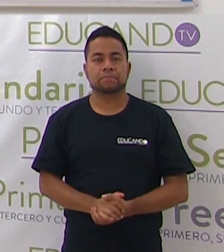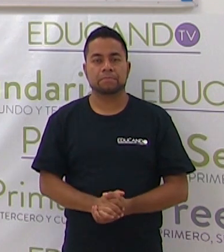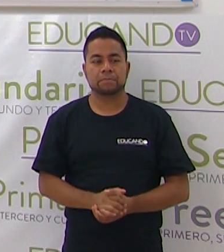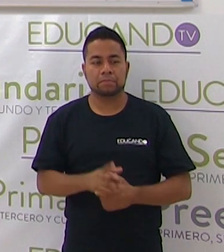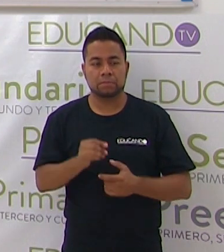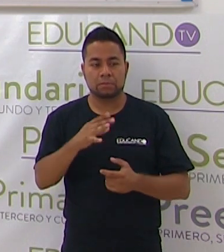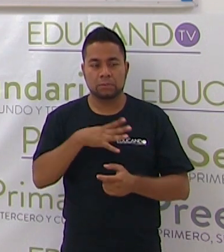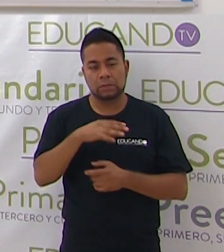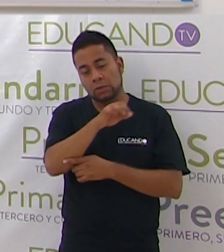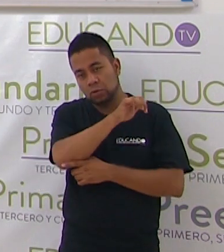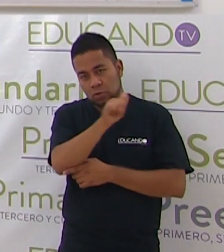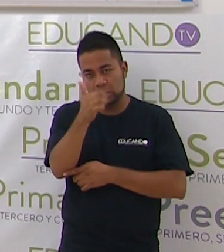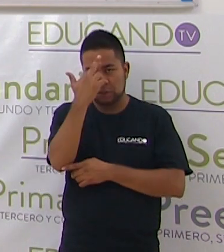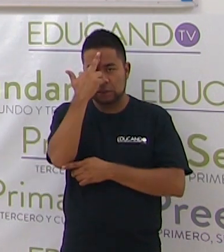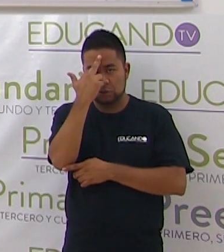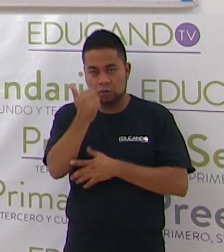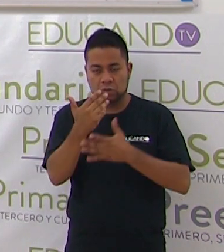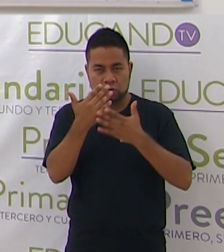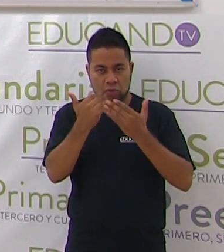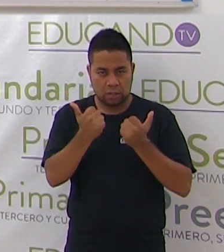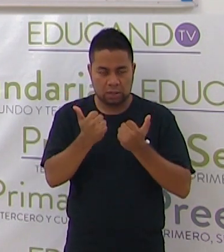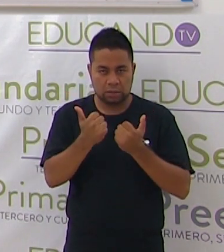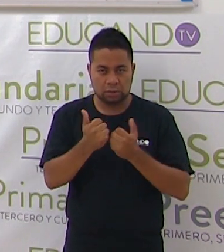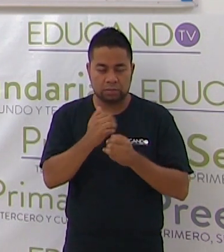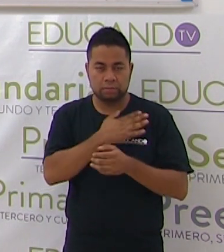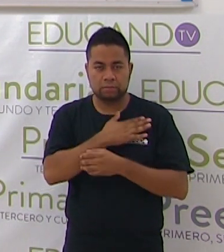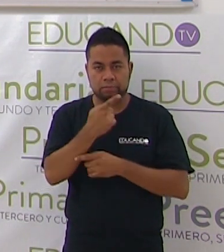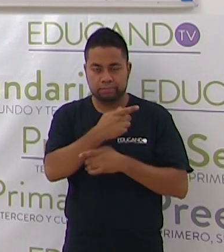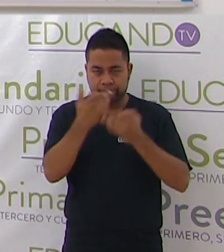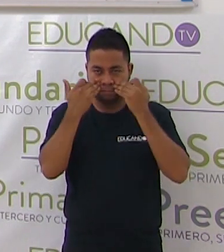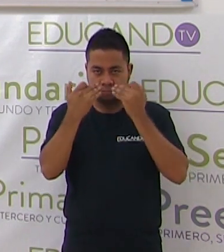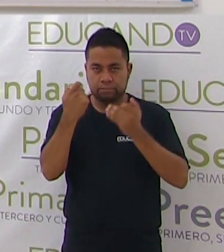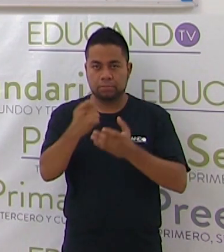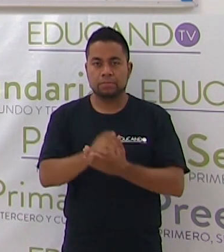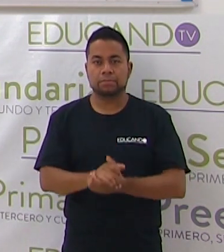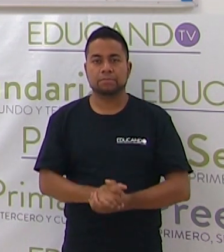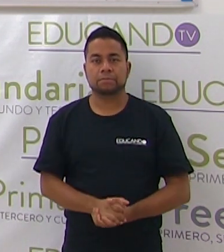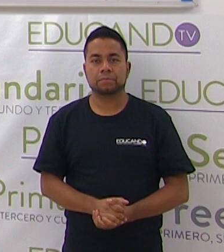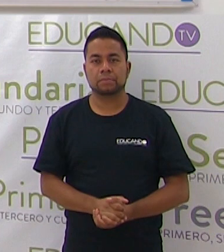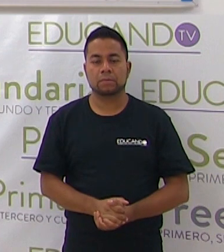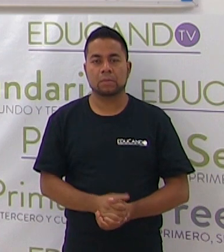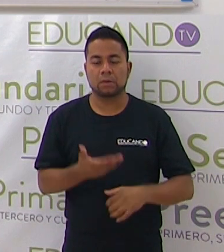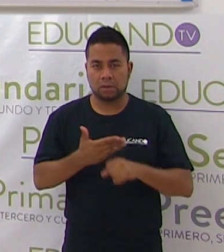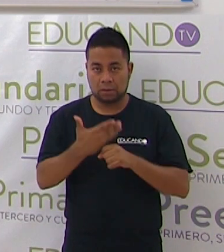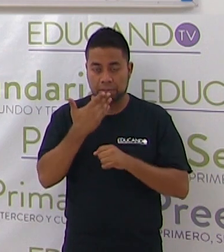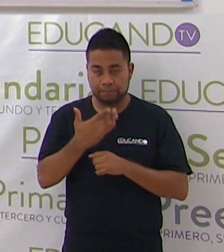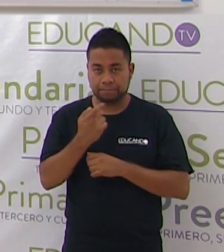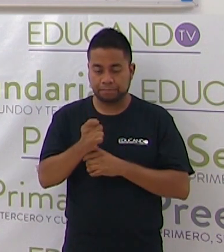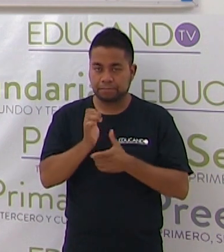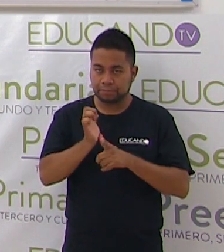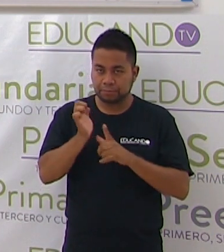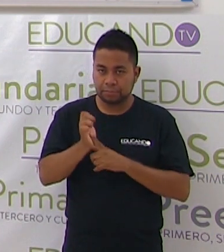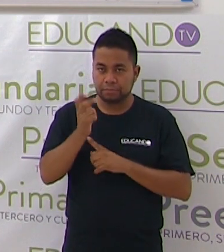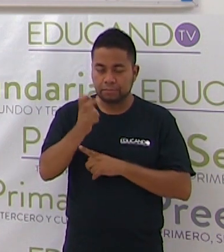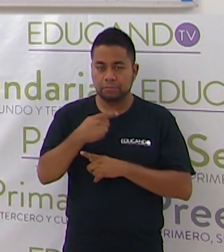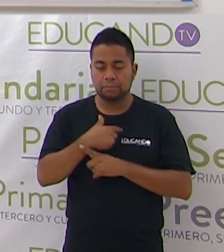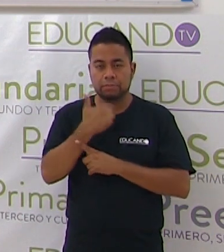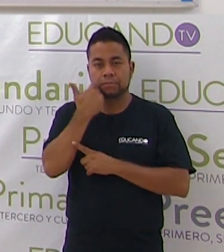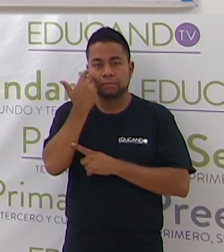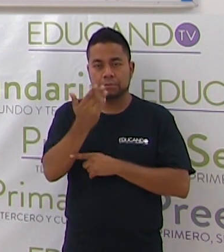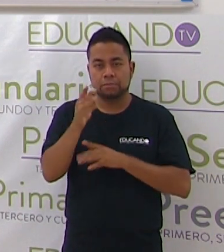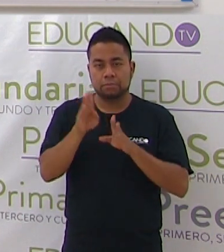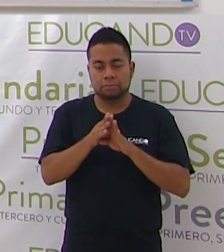un contraargumento, y bueno, aquí nos damos cuenta de eso. Muy bien, pues entonces, esto es lo que yo quiero que